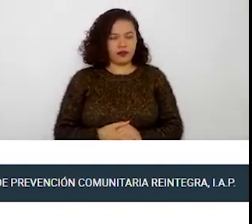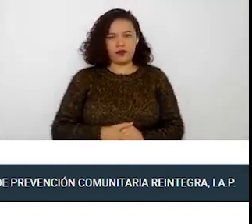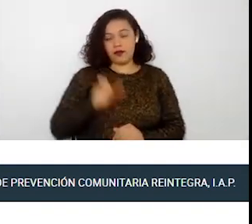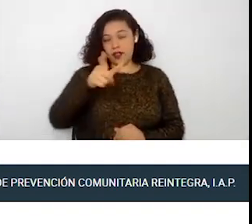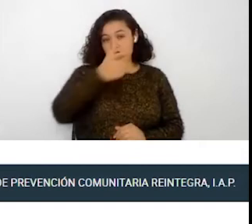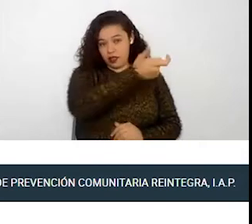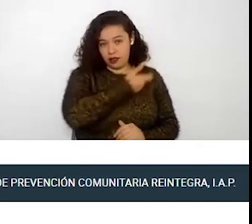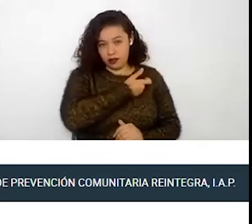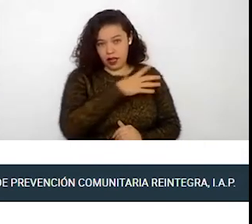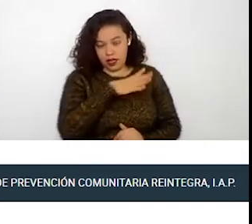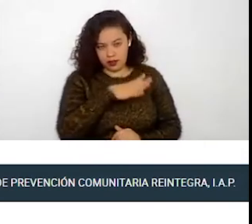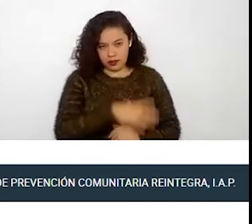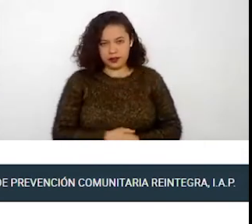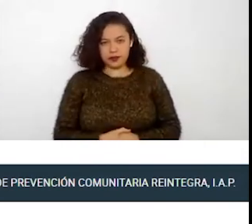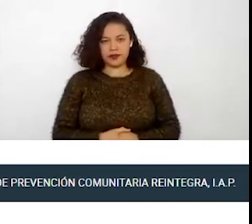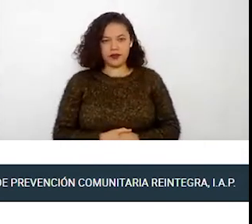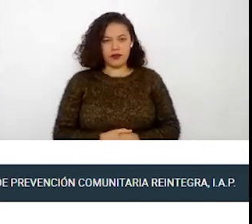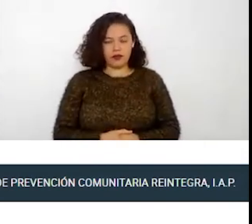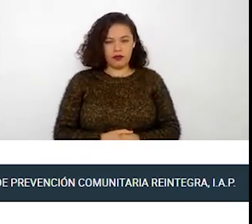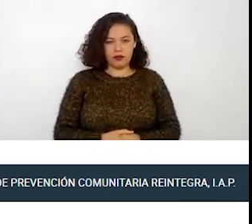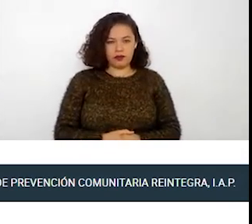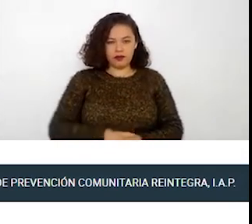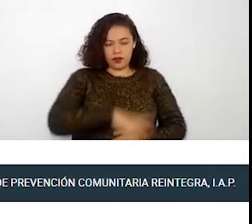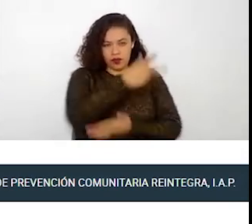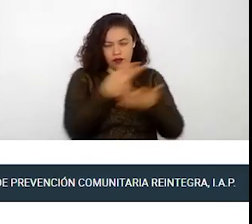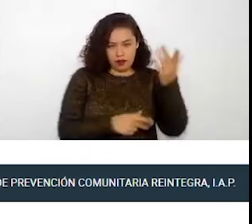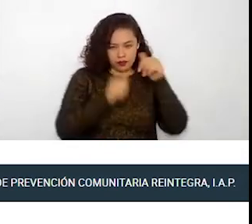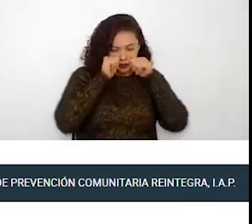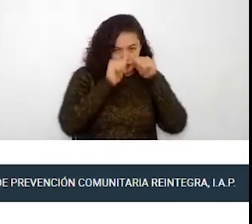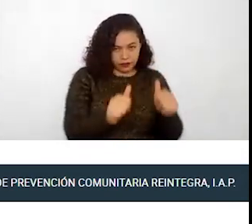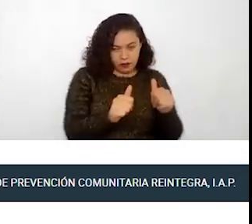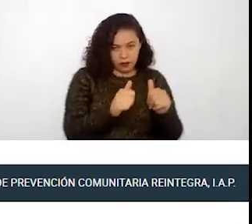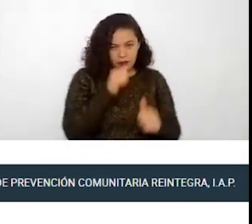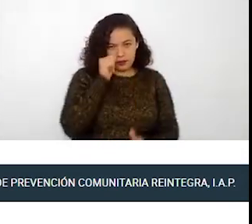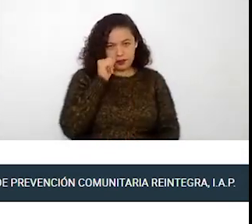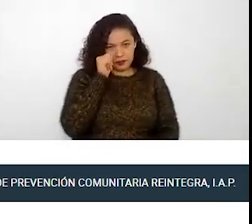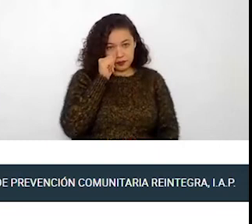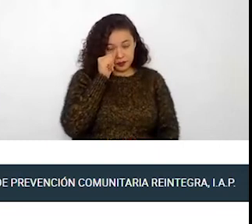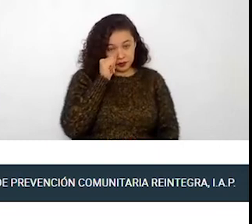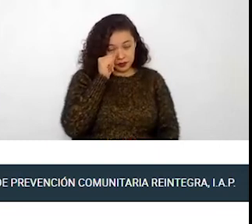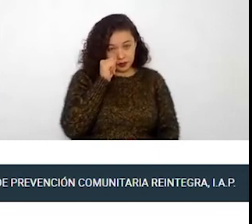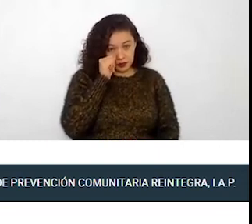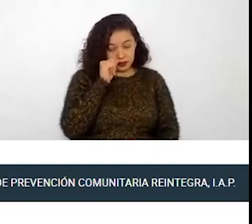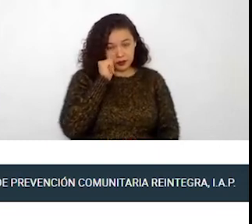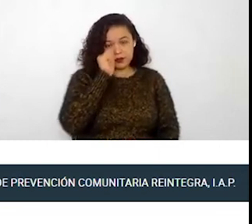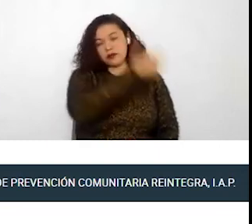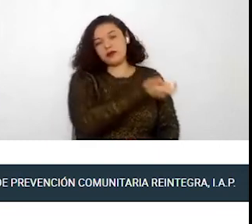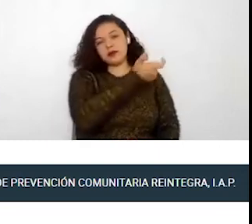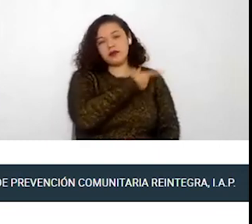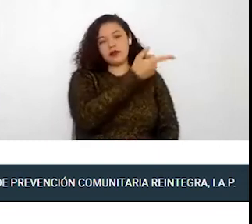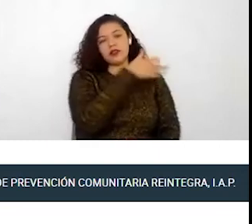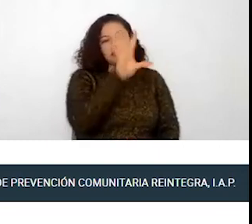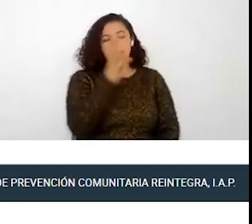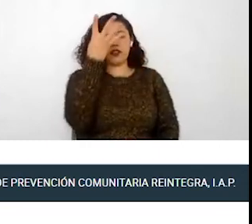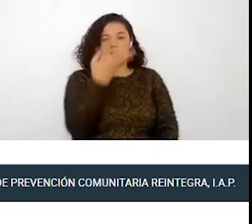ingresos aquí en mis programas asistenciales tuve que venir hasta acá tengo ingresos por 144